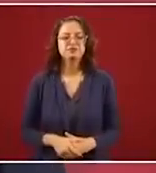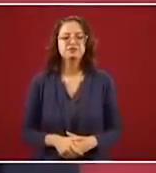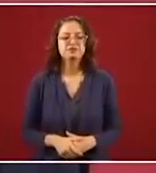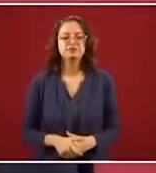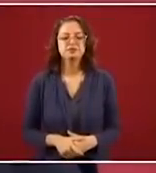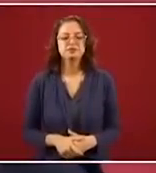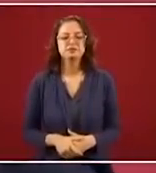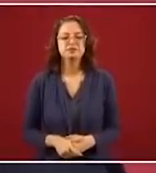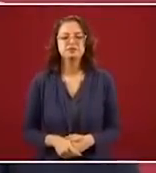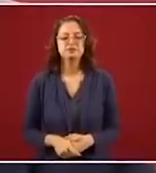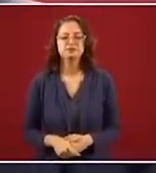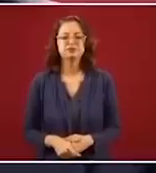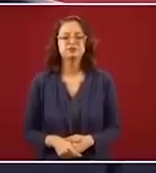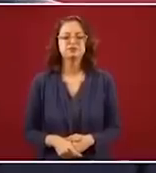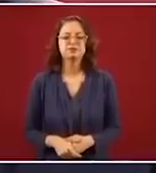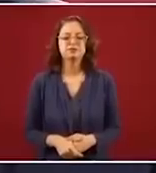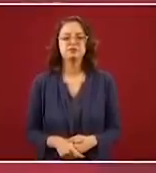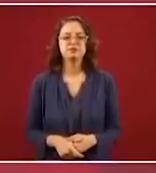pueden